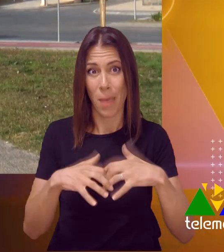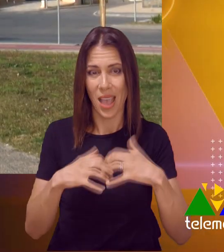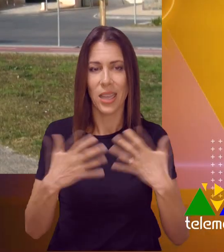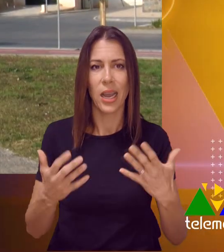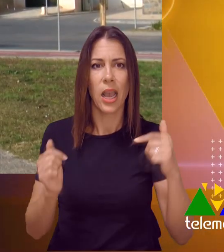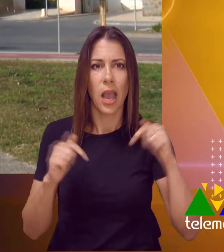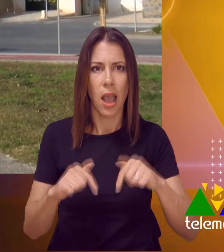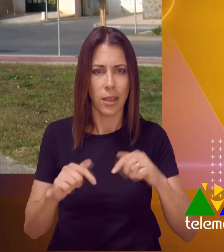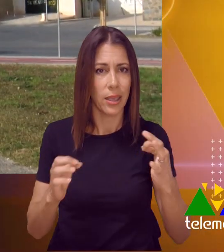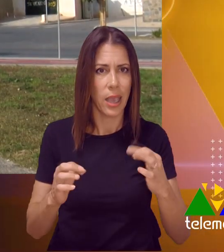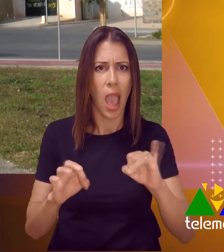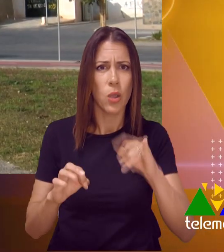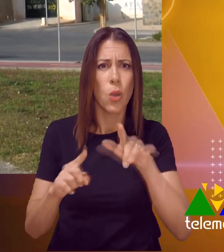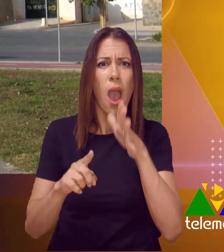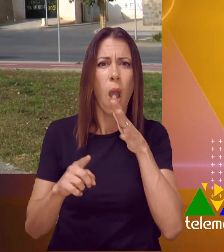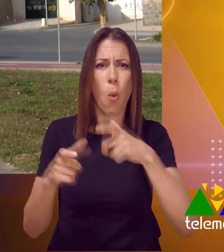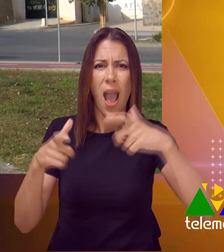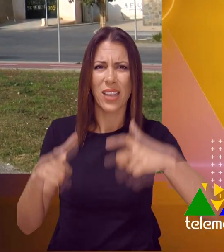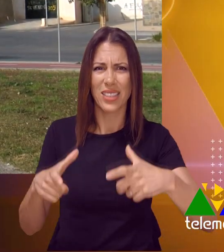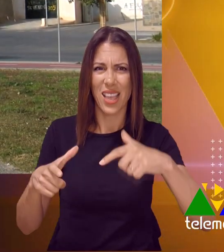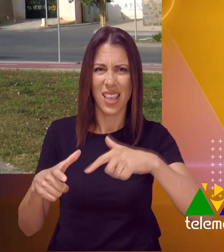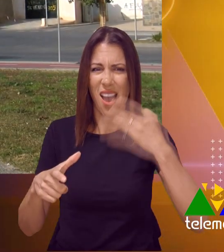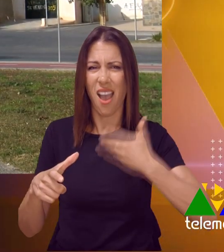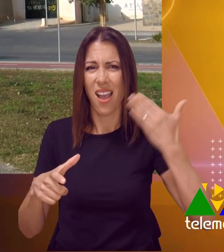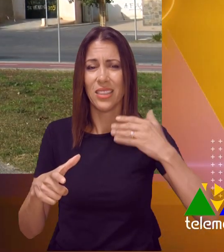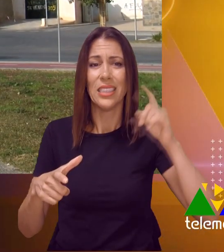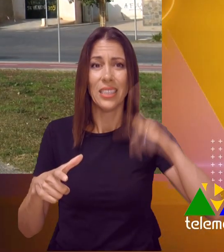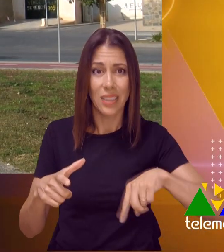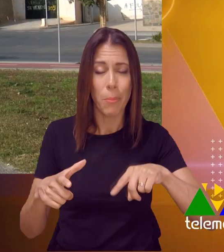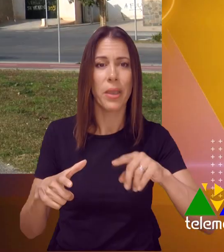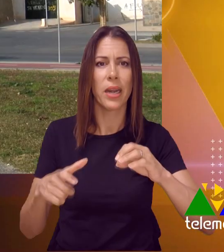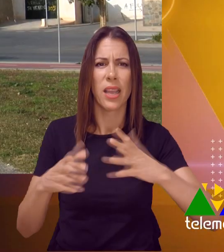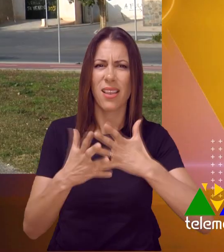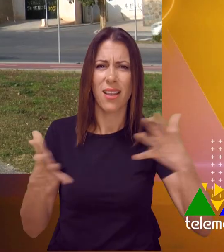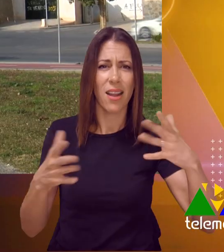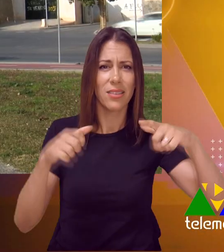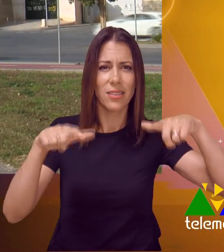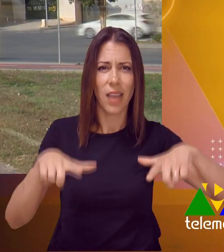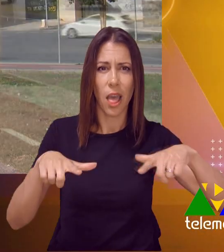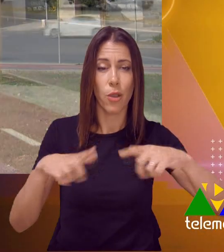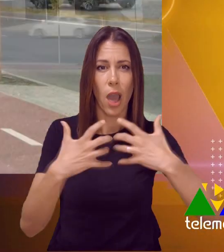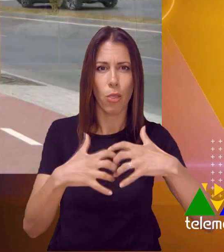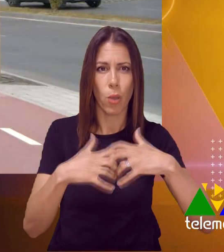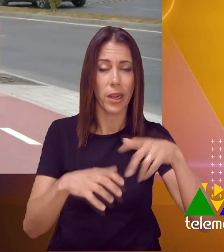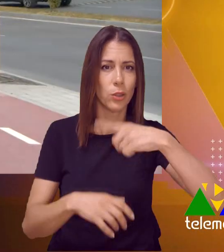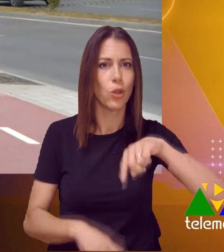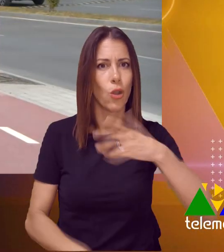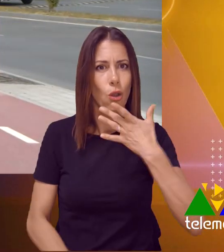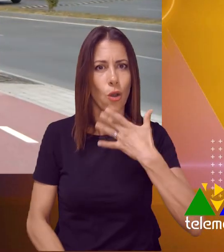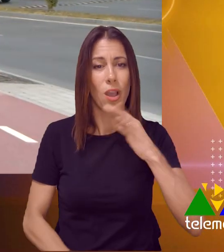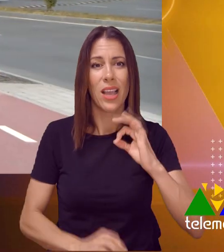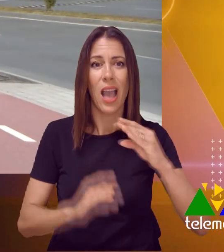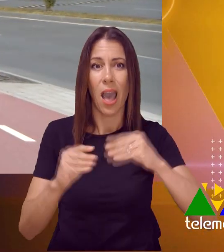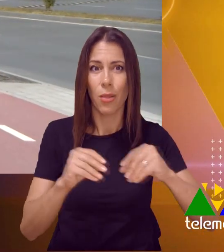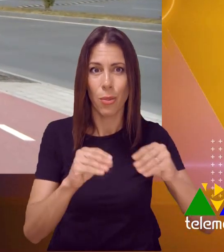acequia descubierta, teníamos ahí la gran instalación azucarera de lo que se conoció con una época